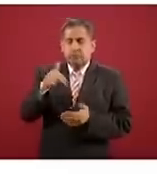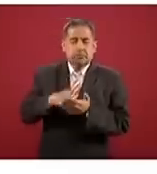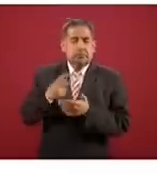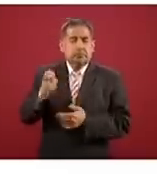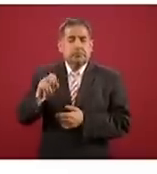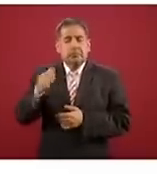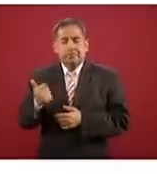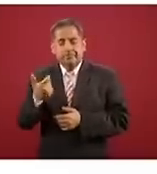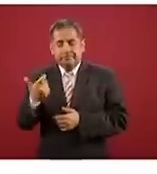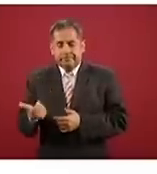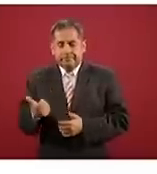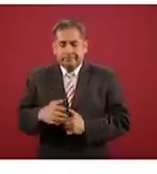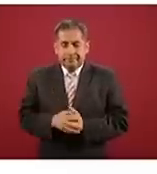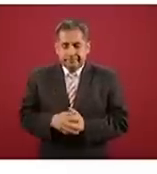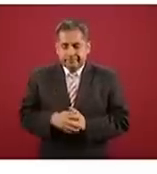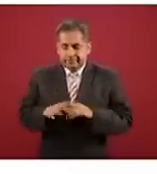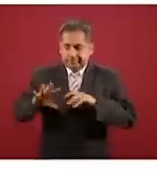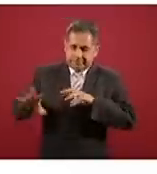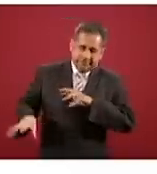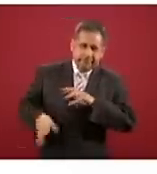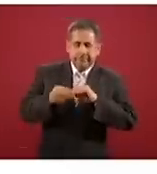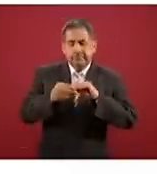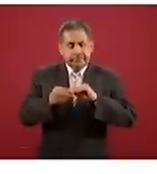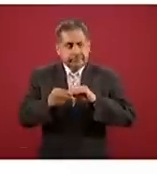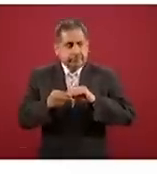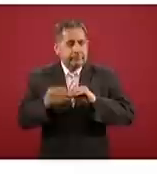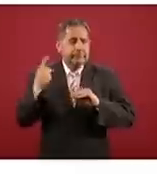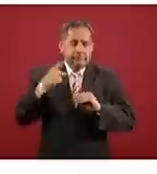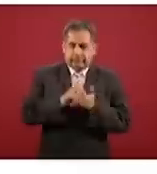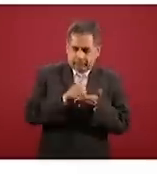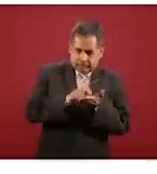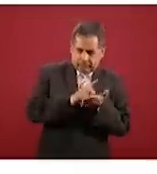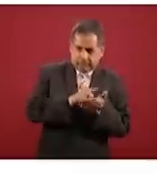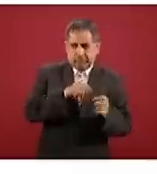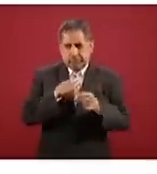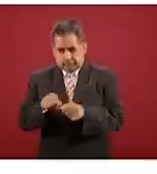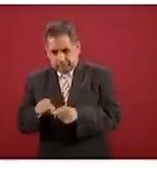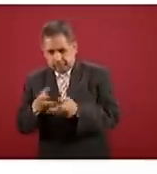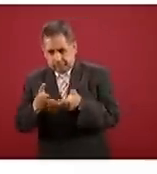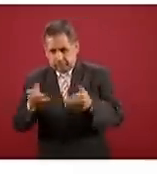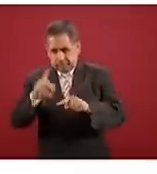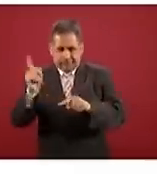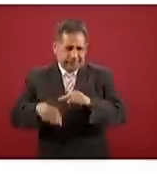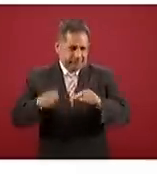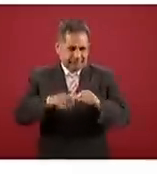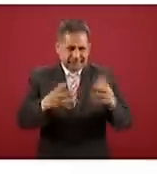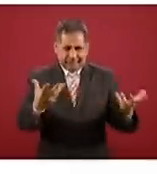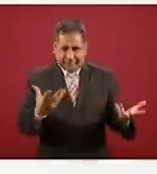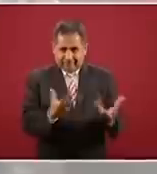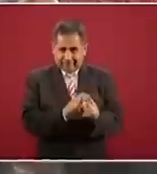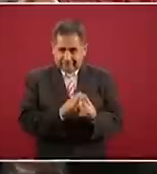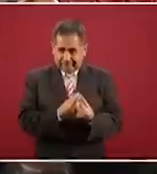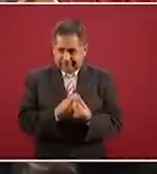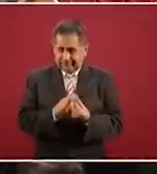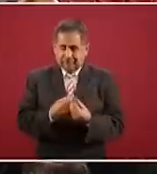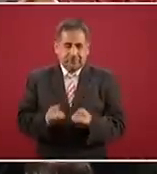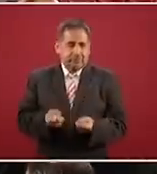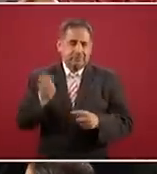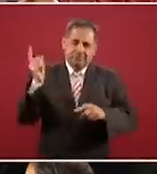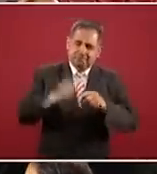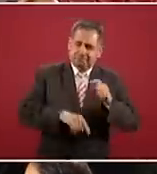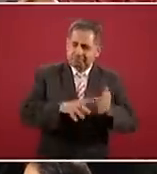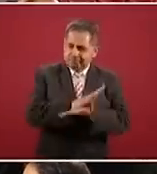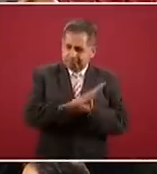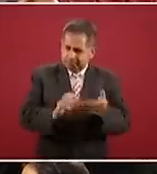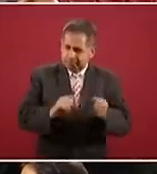9.857.511.206 pesos, y sumando lo que es la erradicación más las drogas aseguradas,